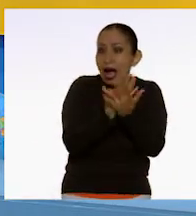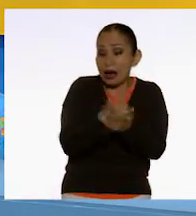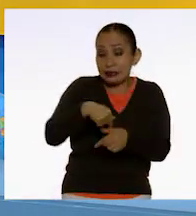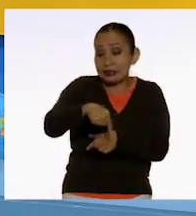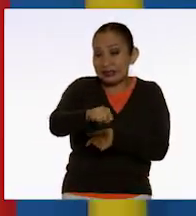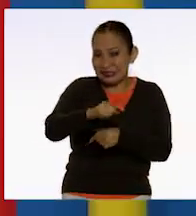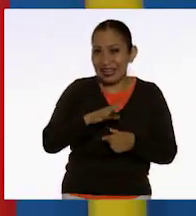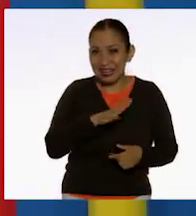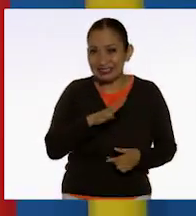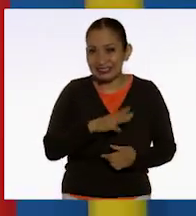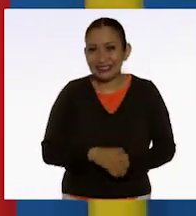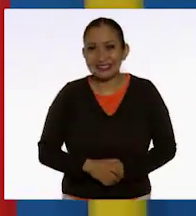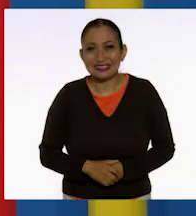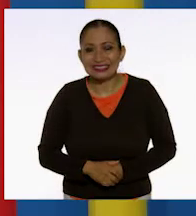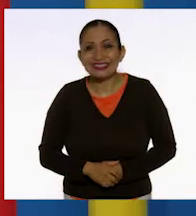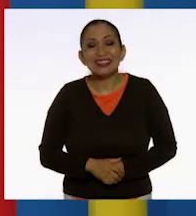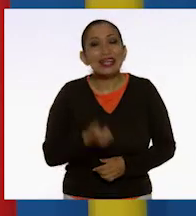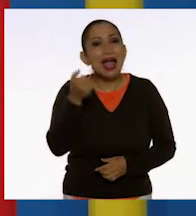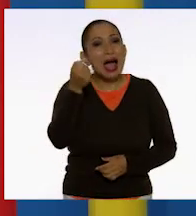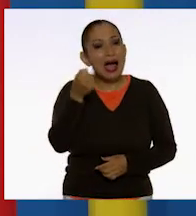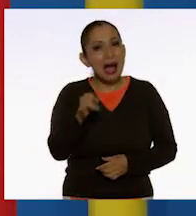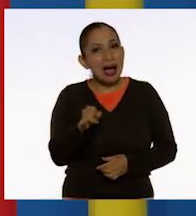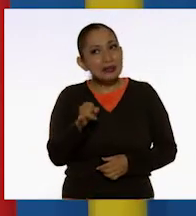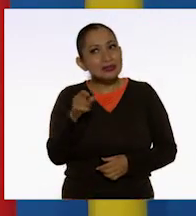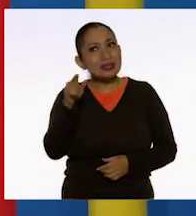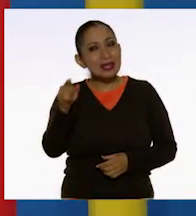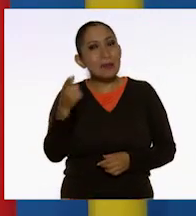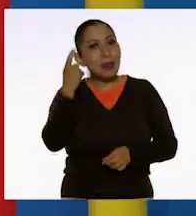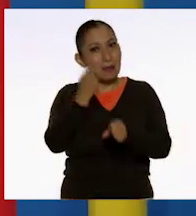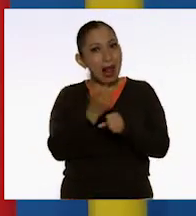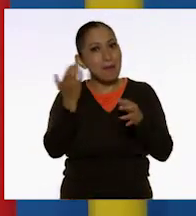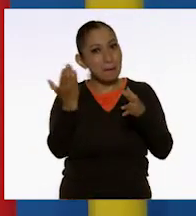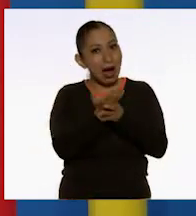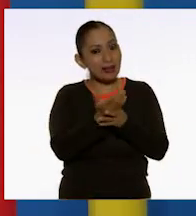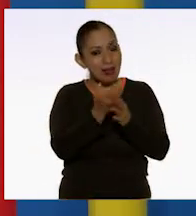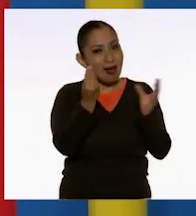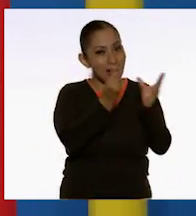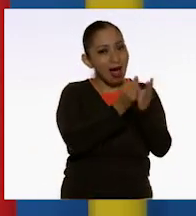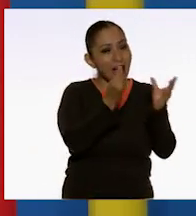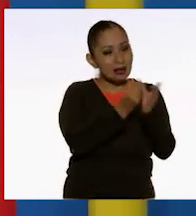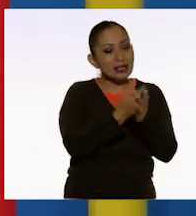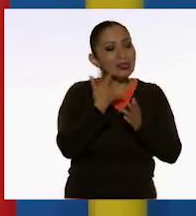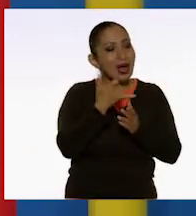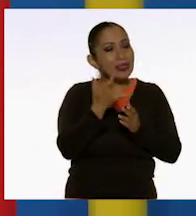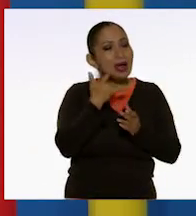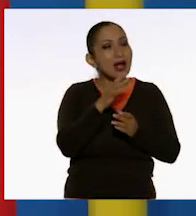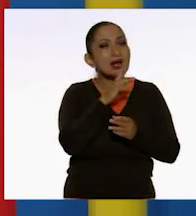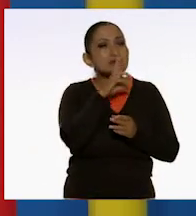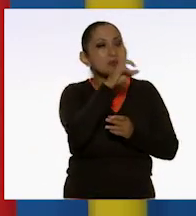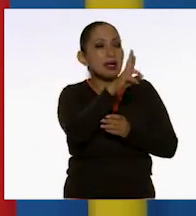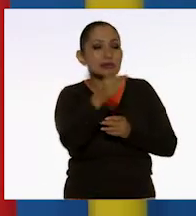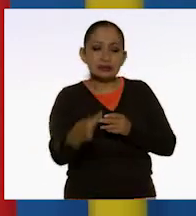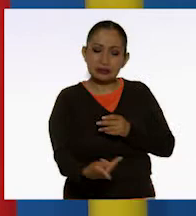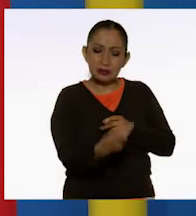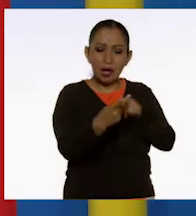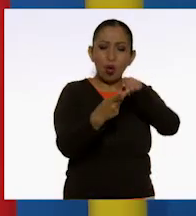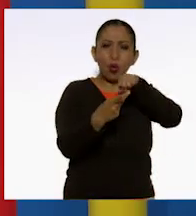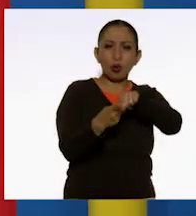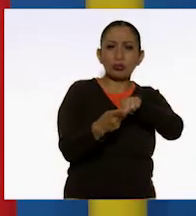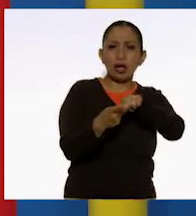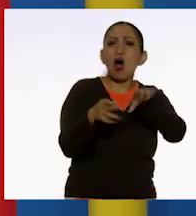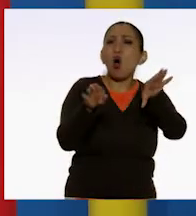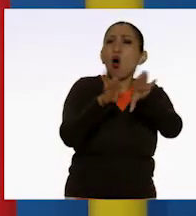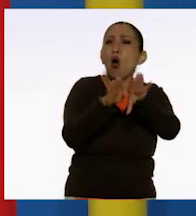estudiar. De esa manera, en una primera parte de las clases, trataremos de contestar a la pregunta